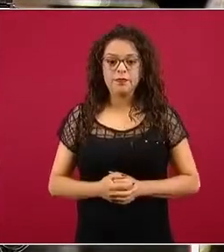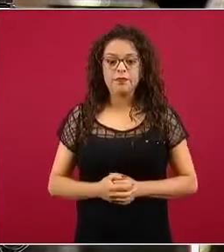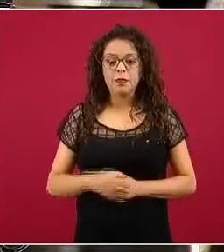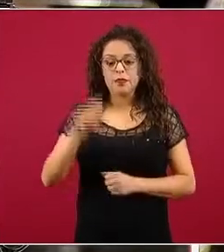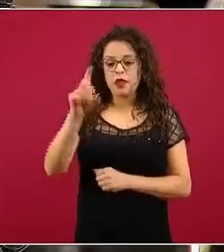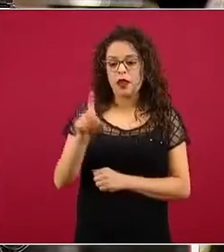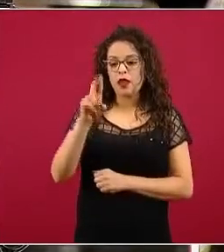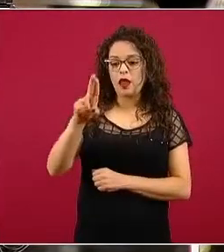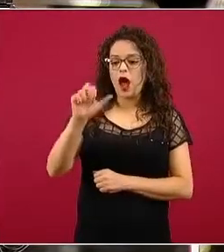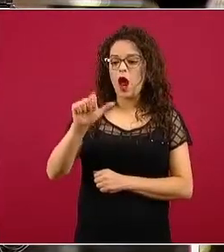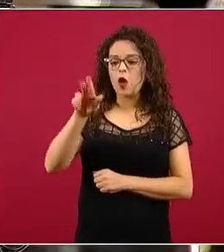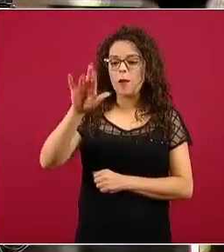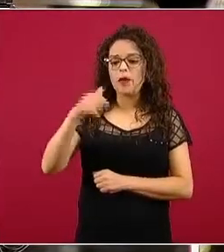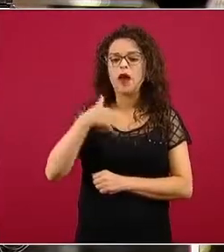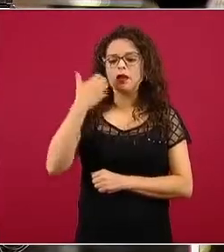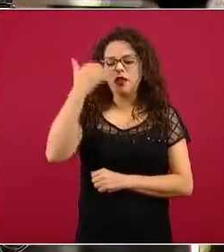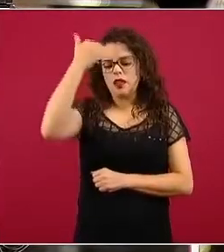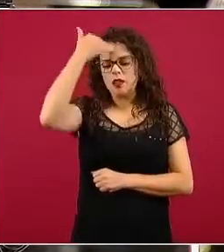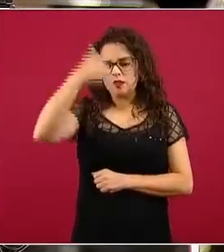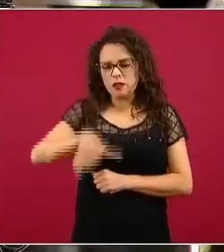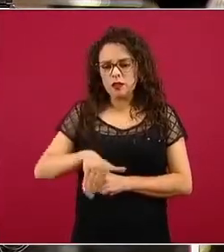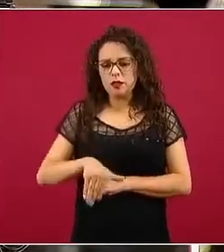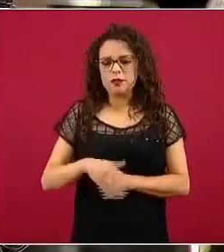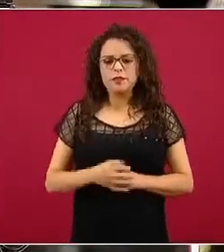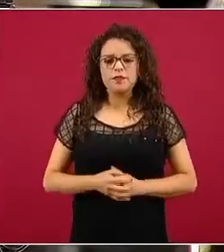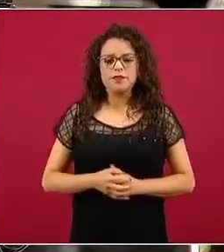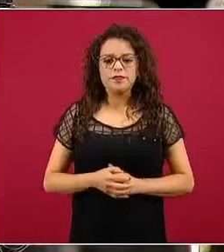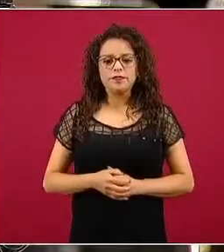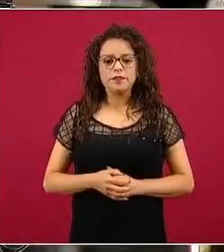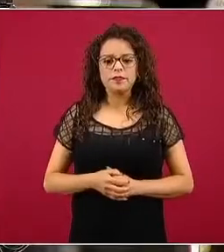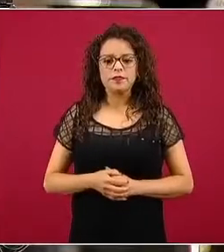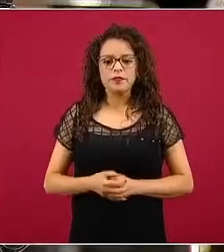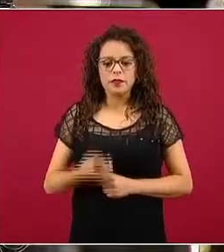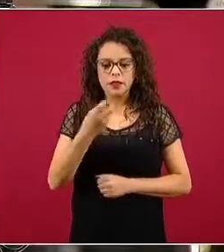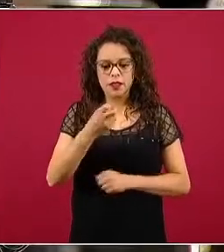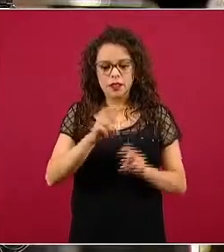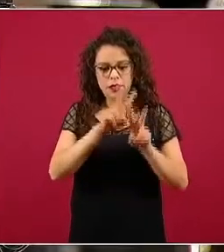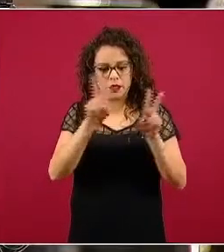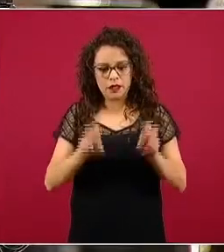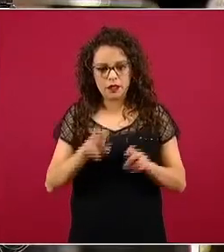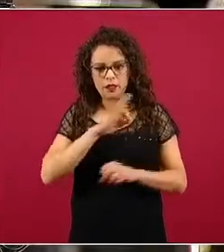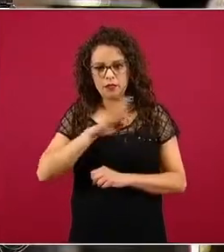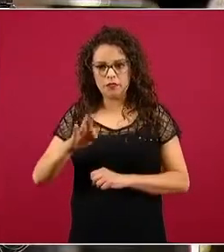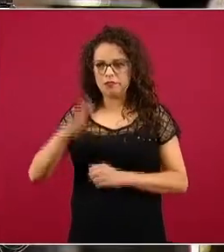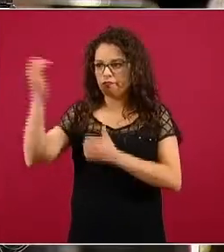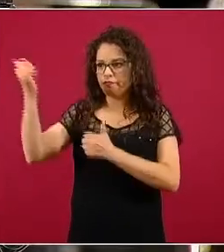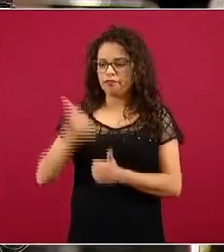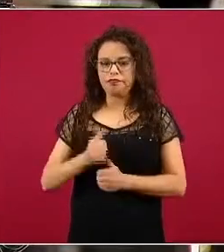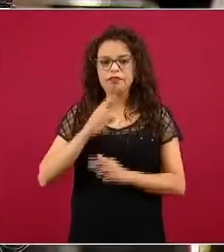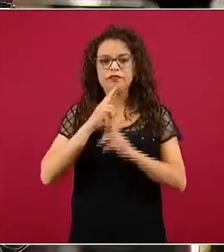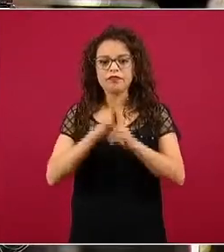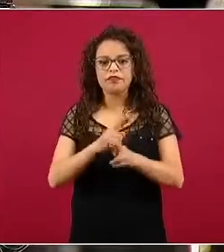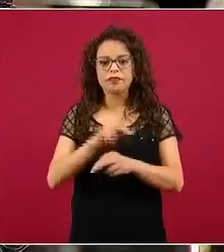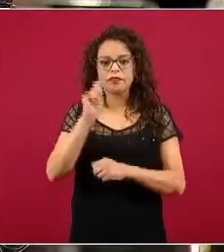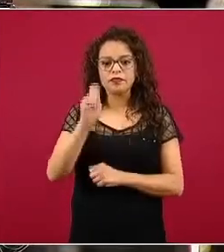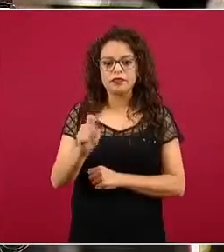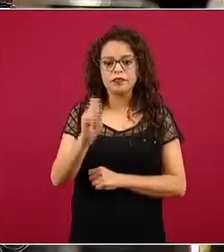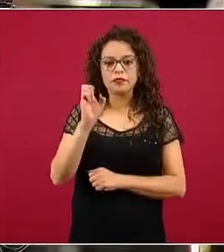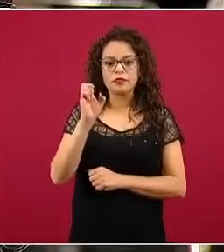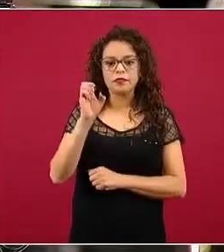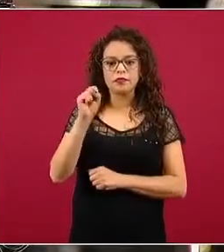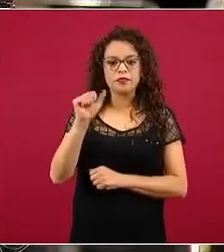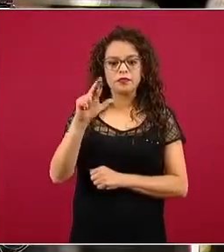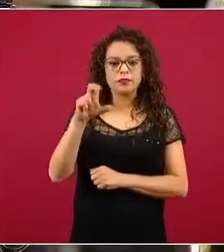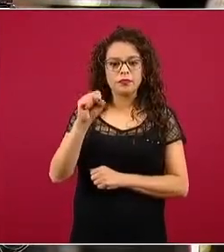gustaría conocer si hay posibilidades de que en este componente temático nos vengan a presentar los resultados de la